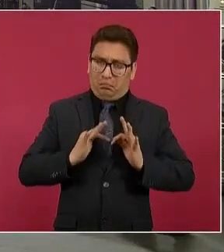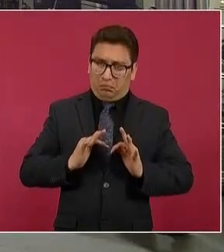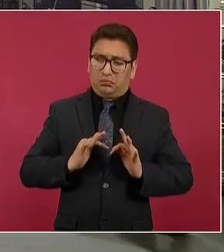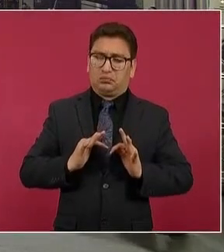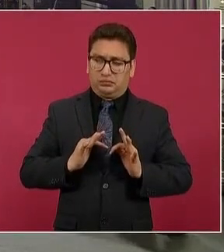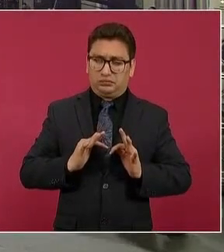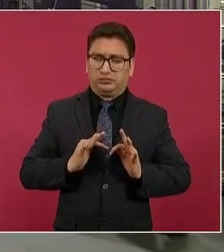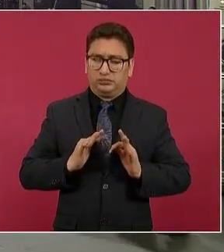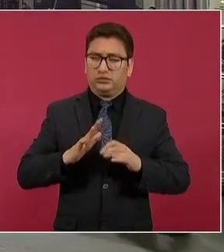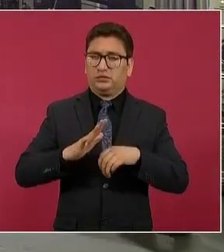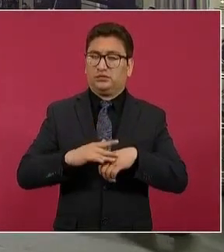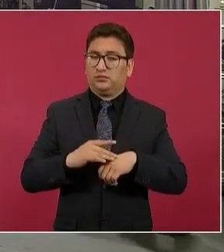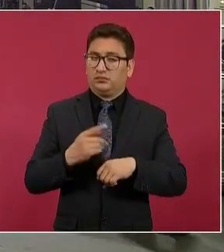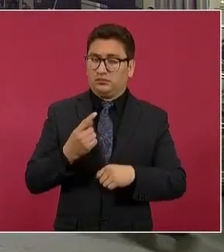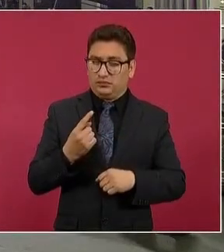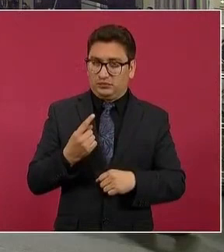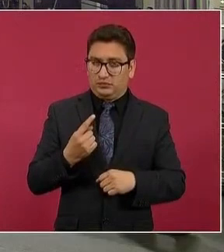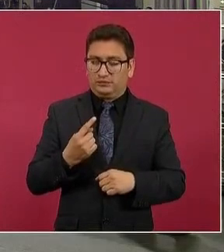de que